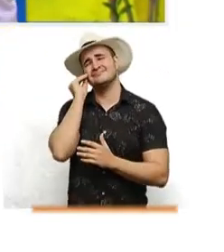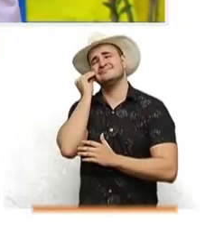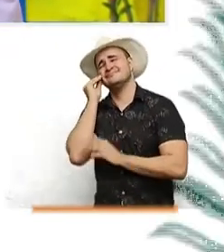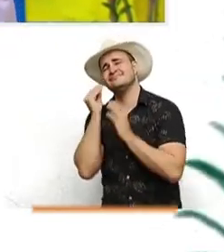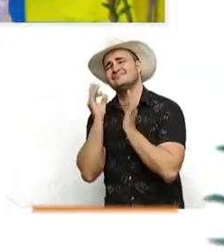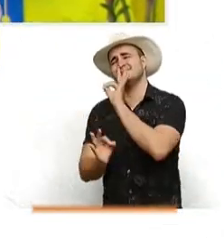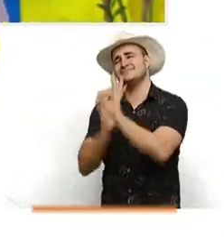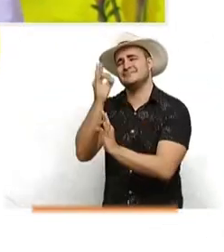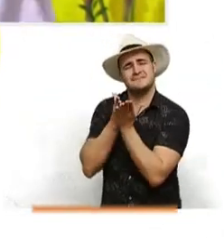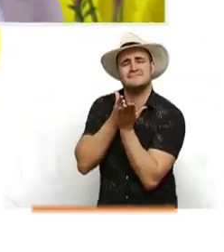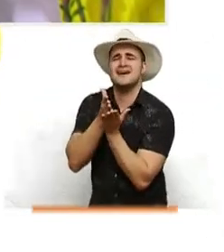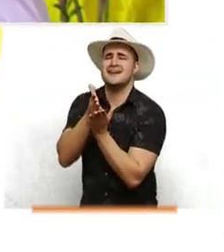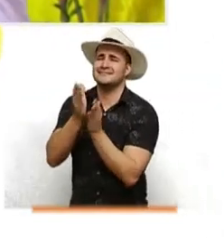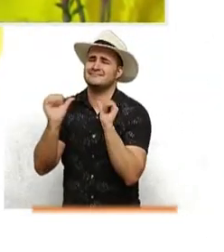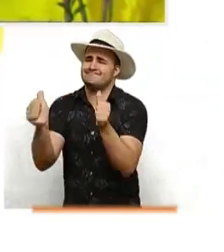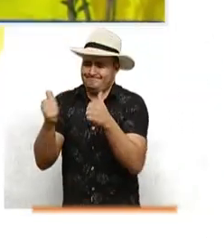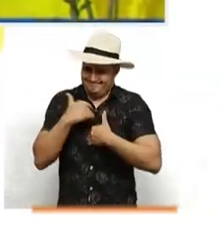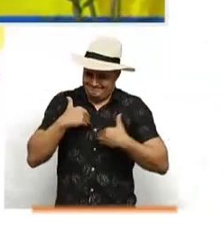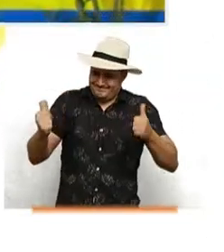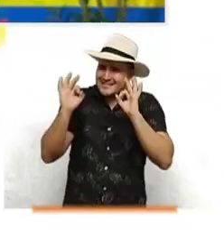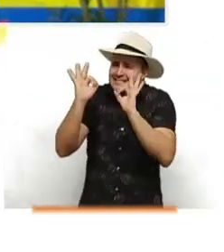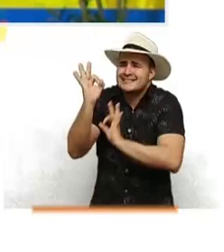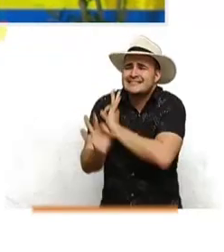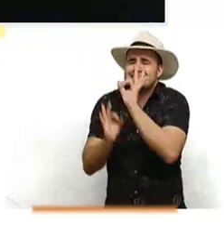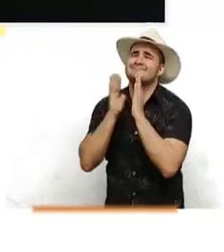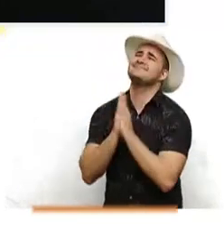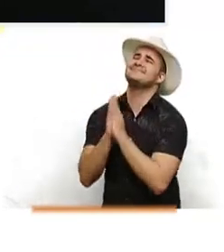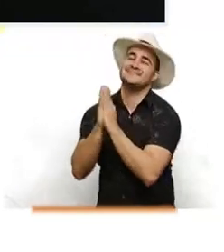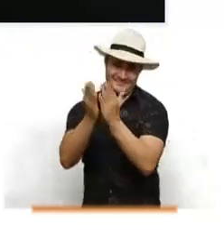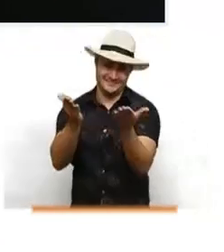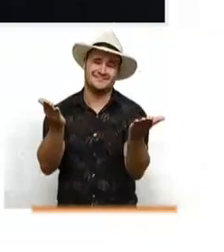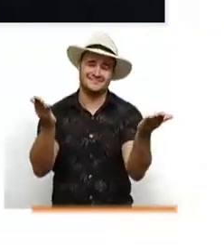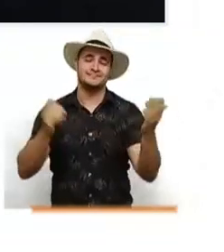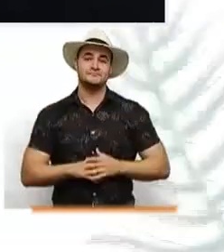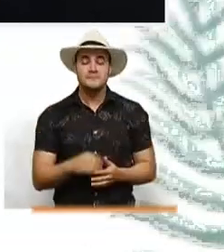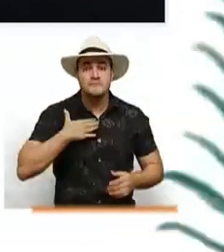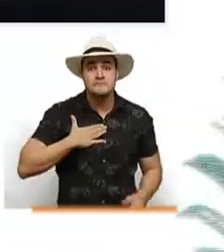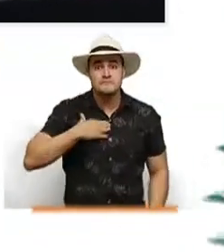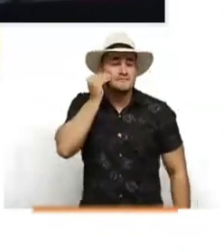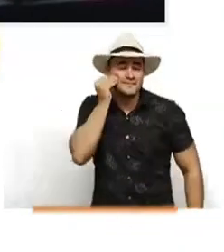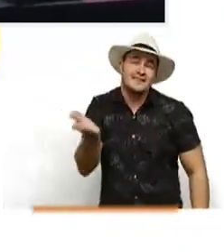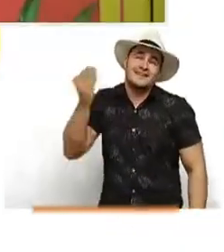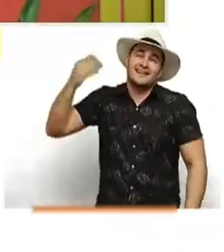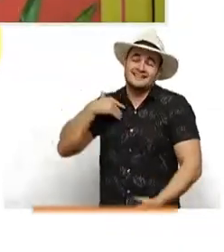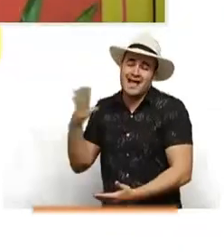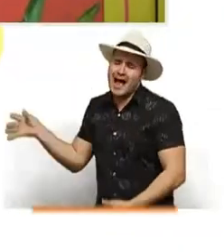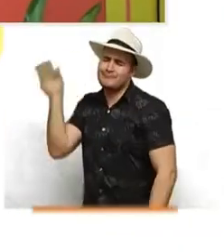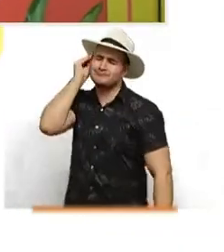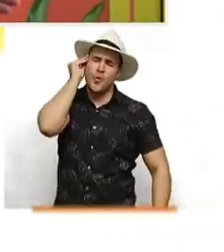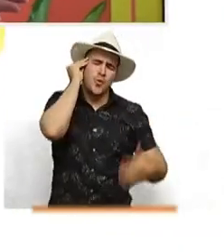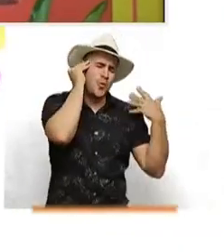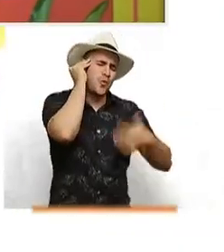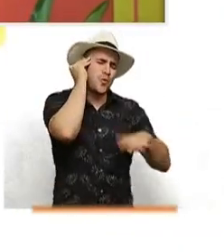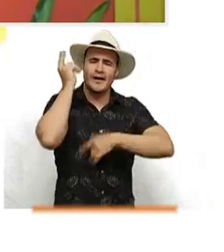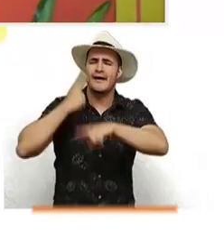por siempre con salud a sus abuelos. Mi abuelito me enseñó que